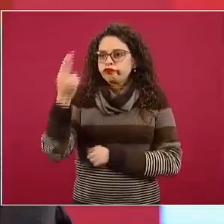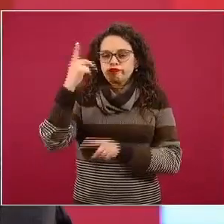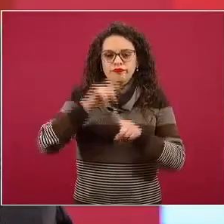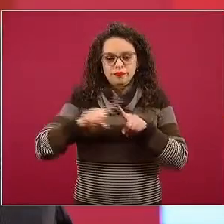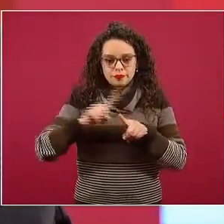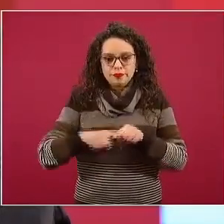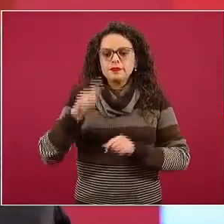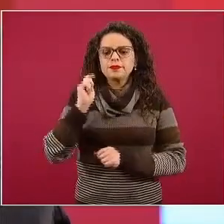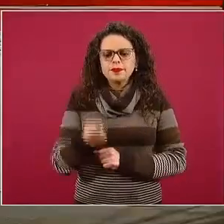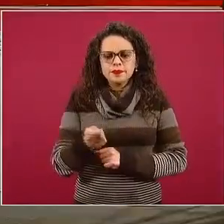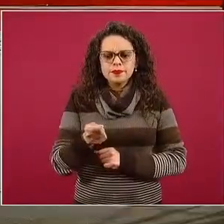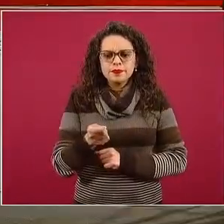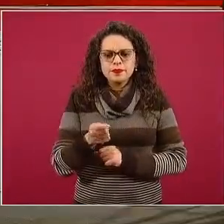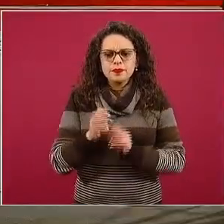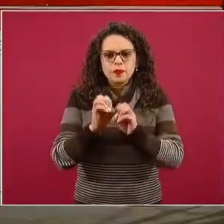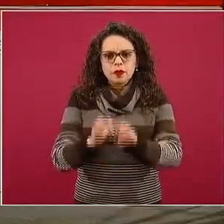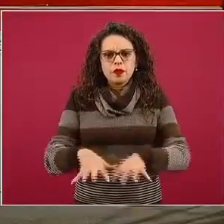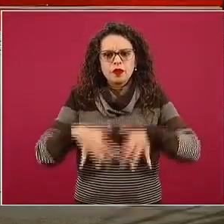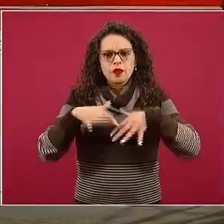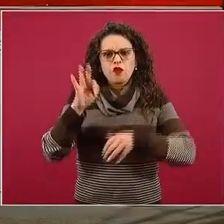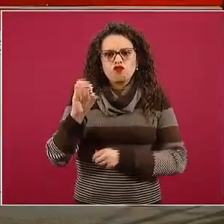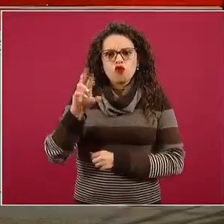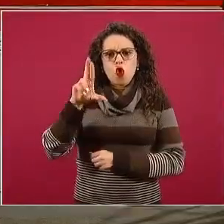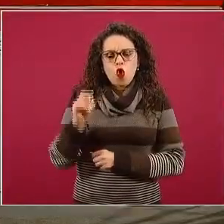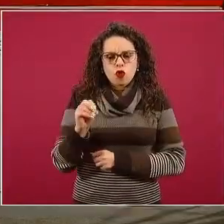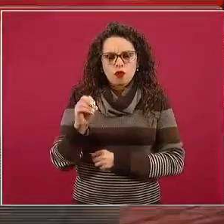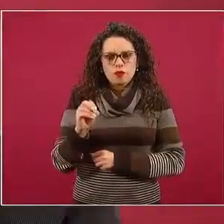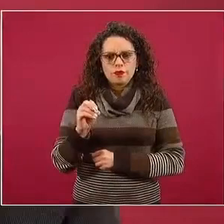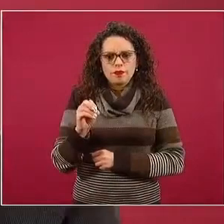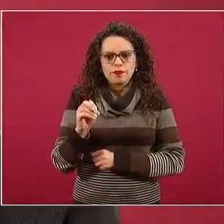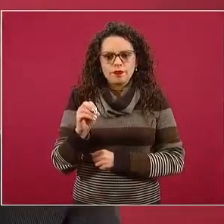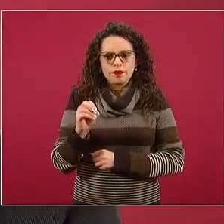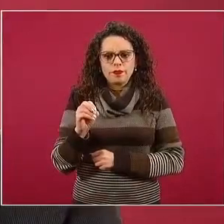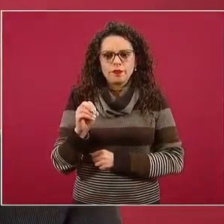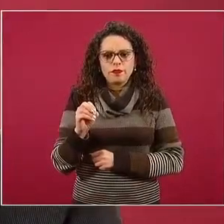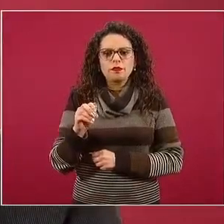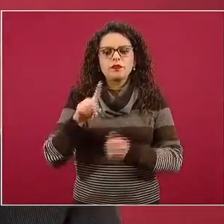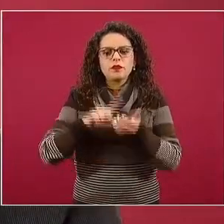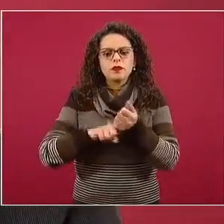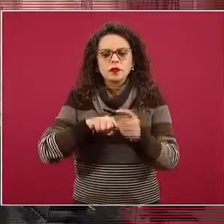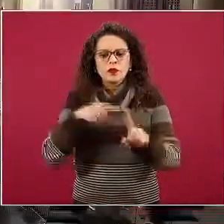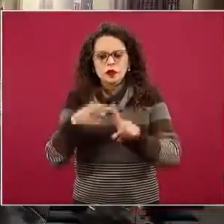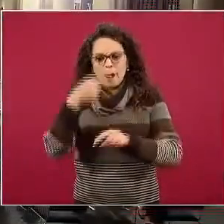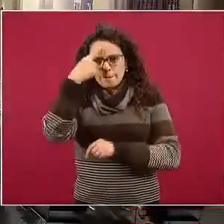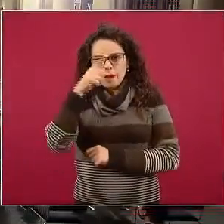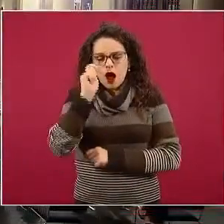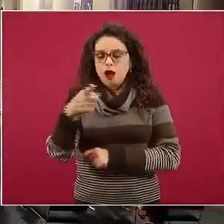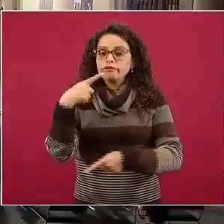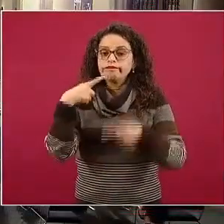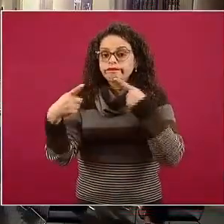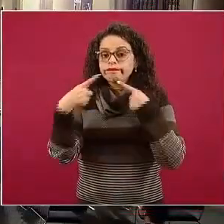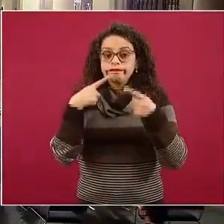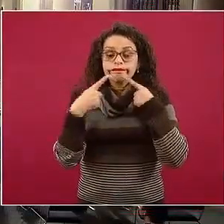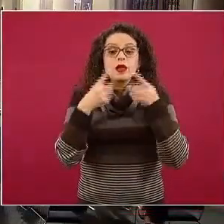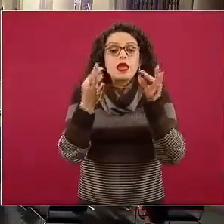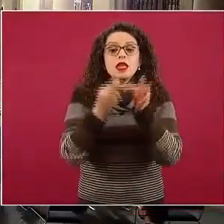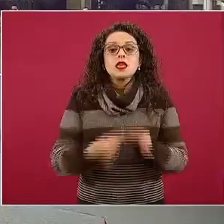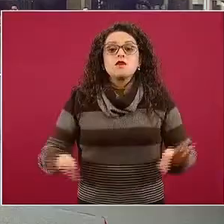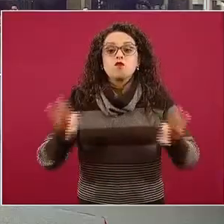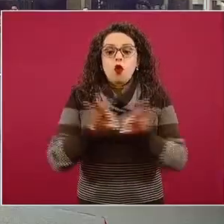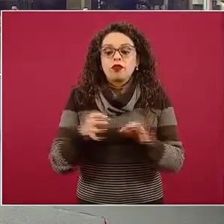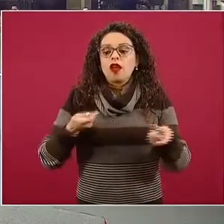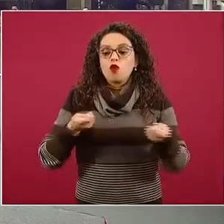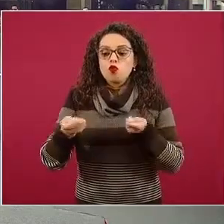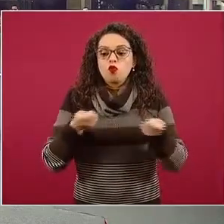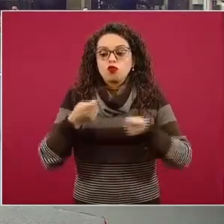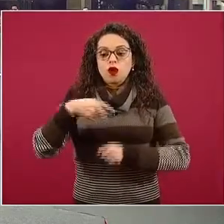un foro legislativo que está encaminado a discutir la importancia del control de